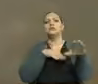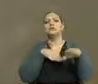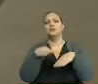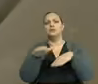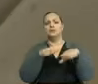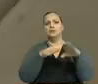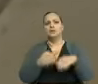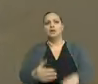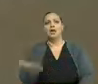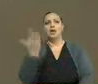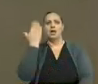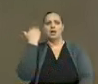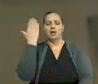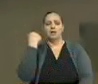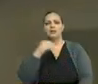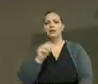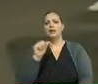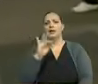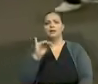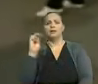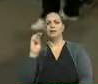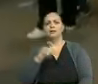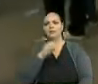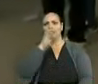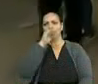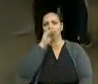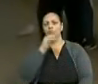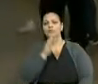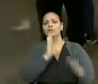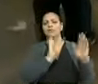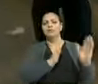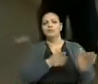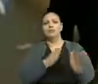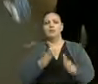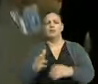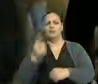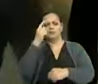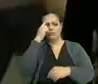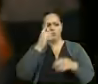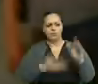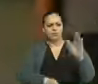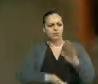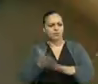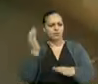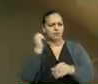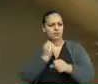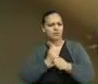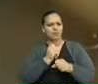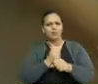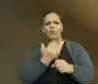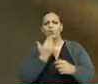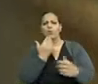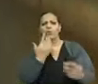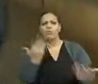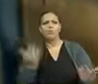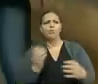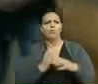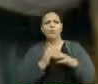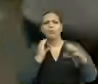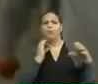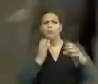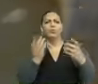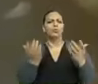lo largo y ancho de la ciudad, para que usted llegue a su trabajo ordenadamente, con nuevas normas de